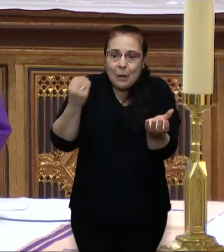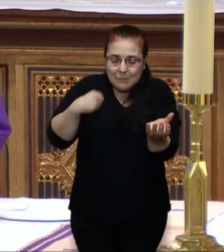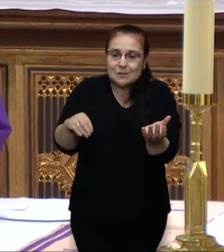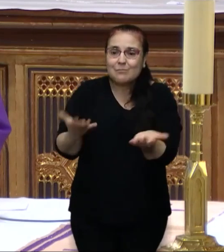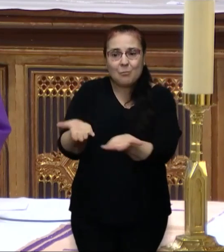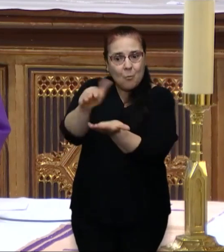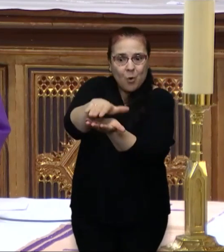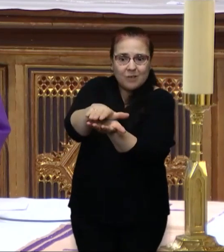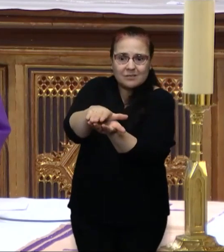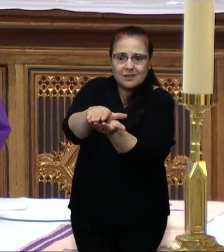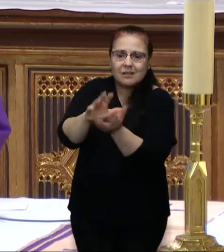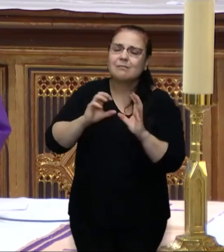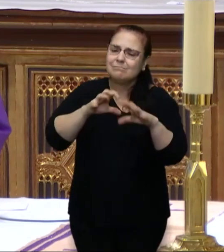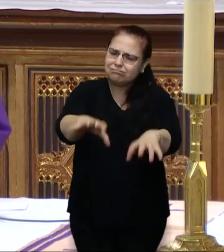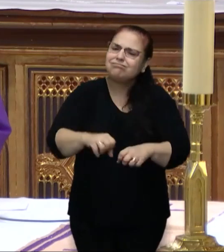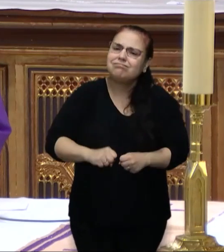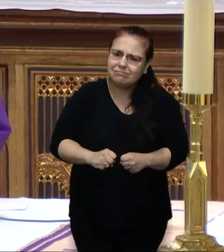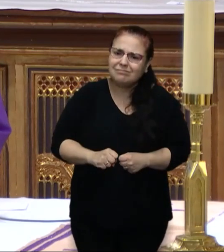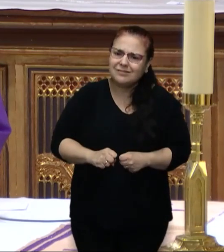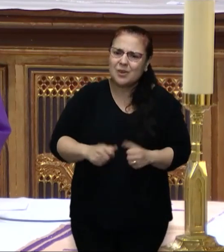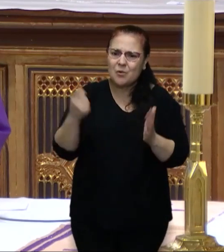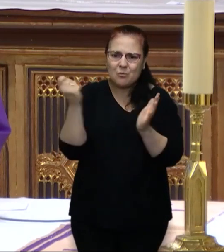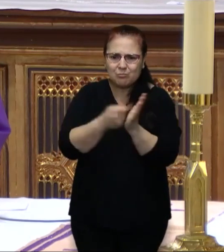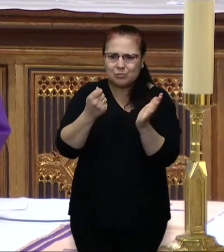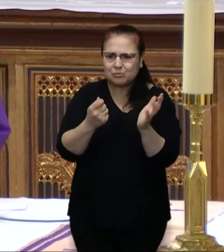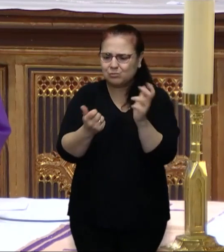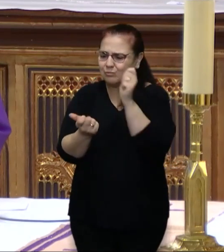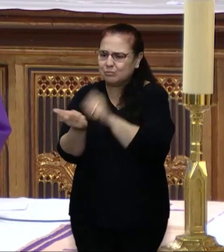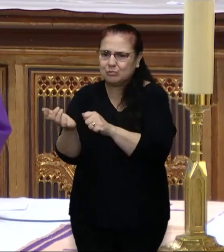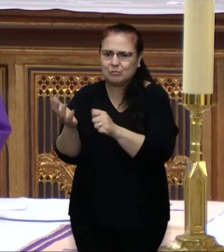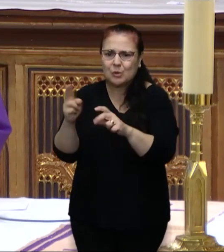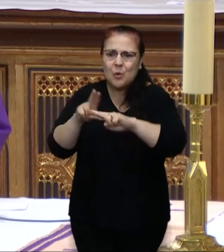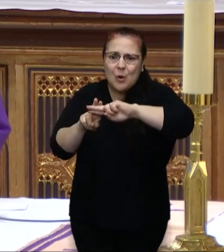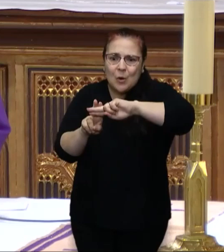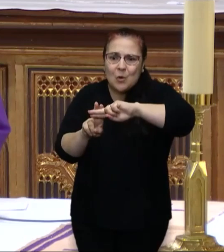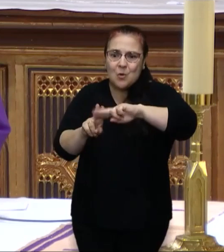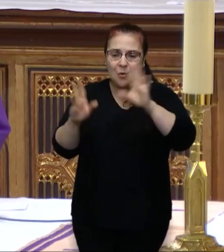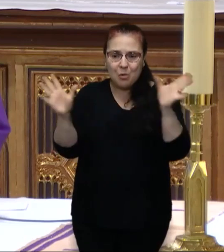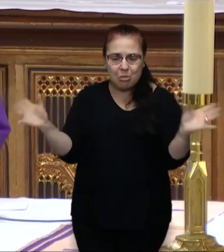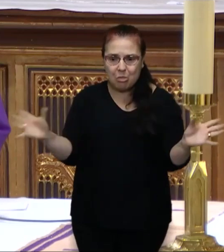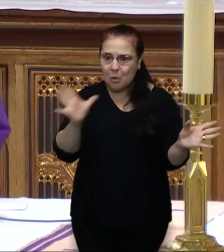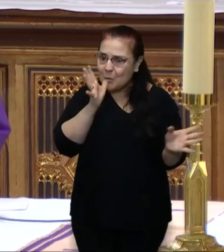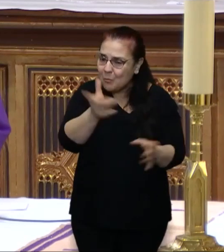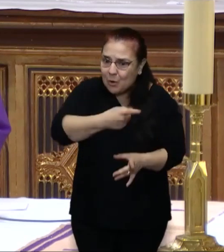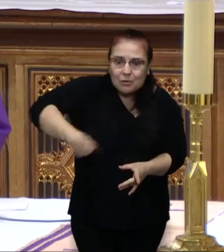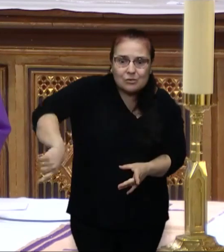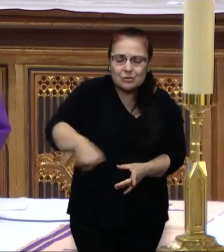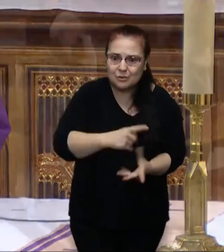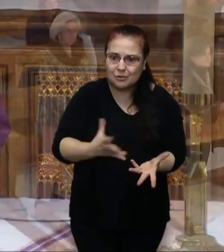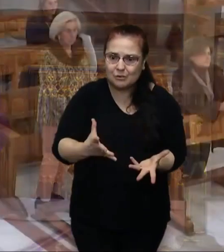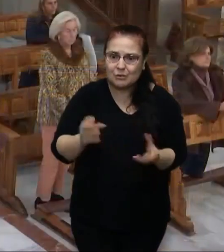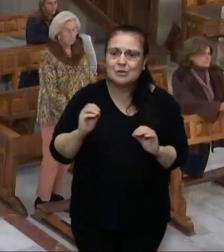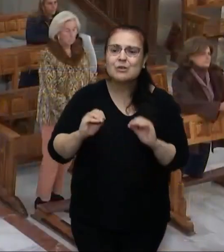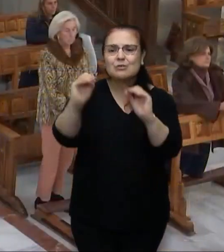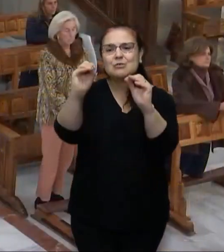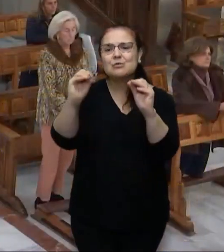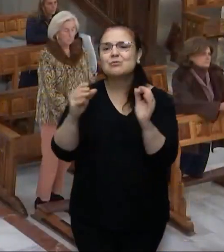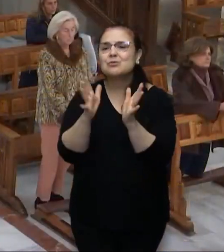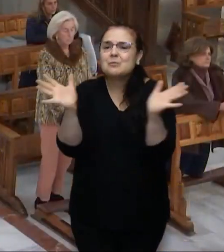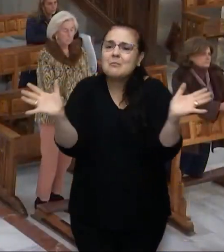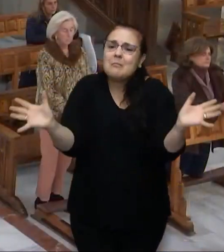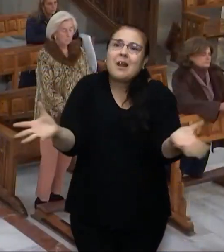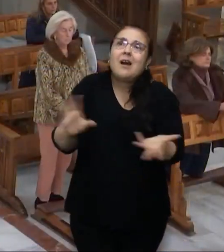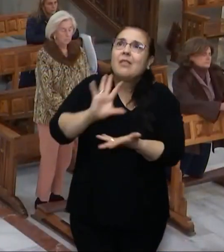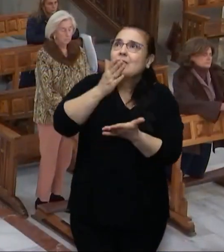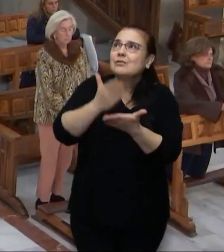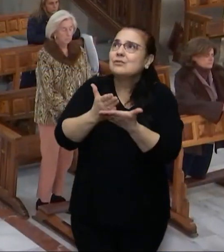muerte, aceptando ser clavado en la cruz por nosotros. Pero antes de que sus brazos, extendidos entre el cielo y la